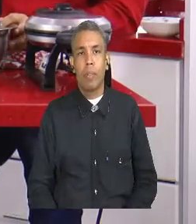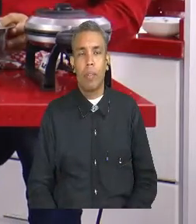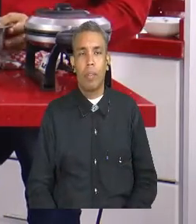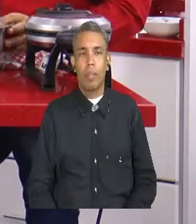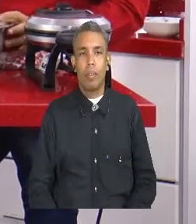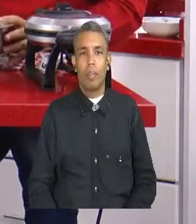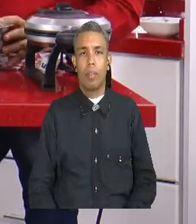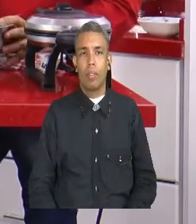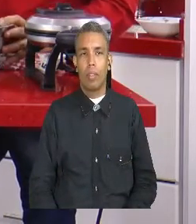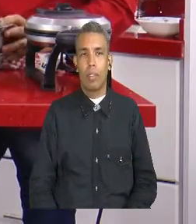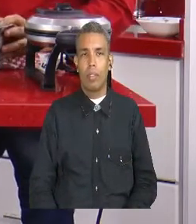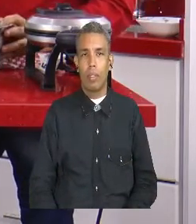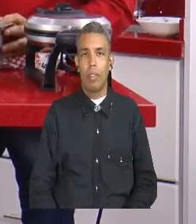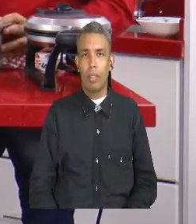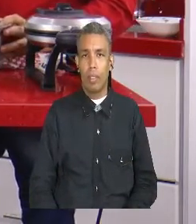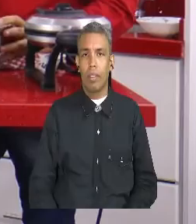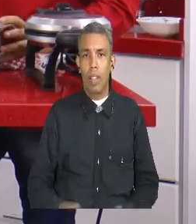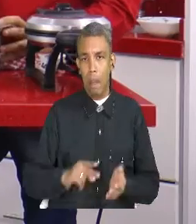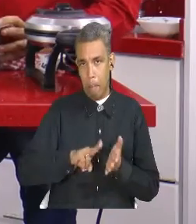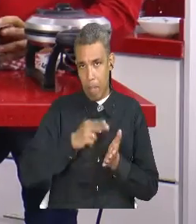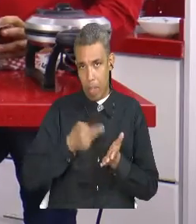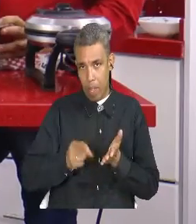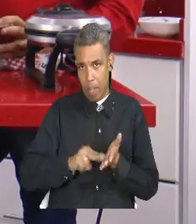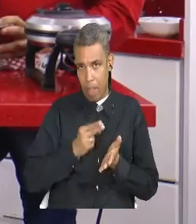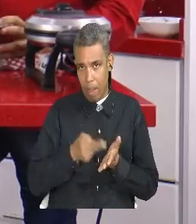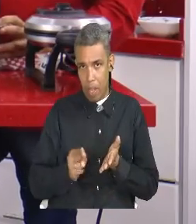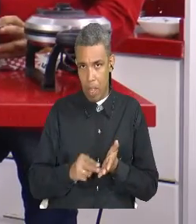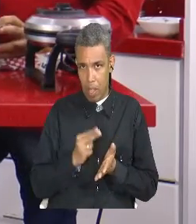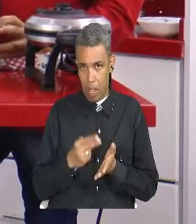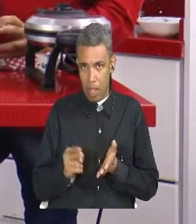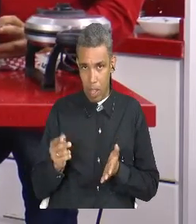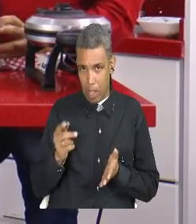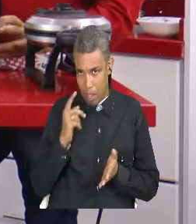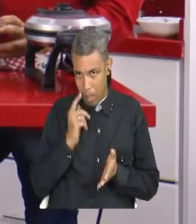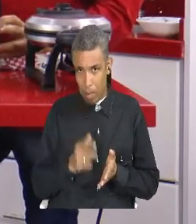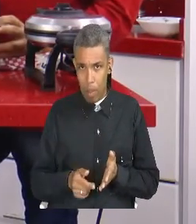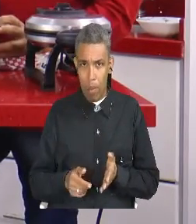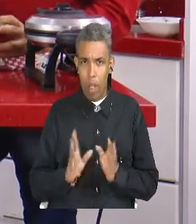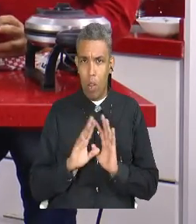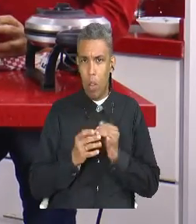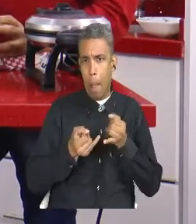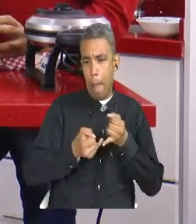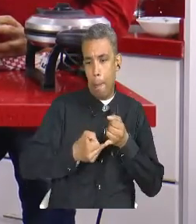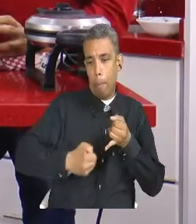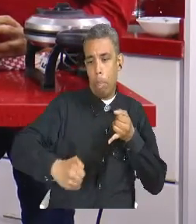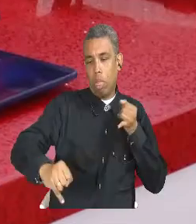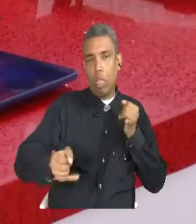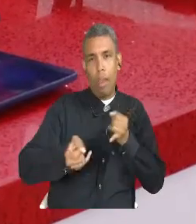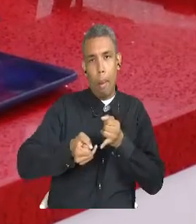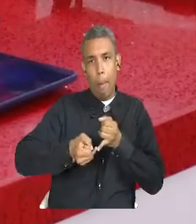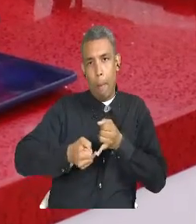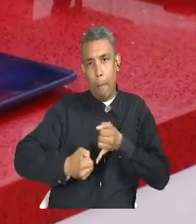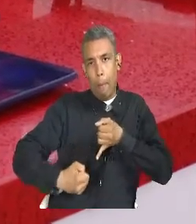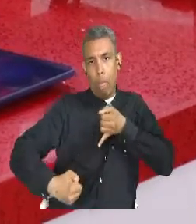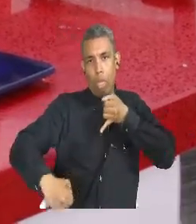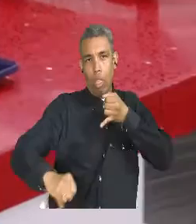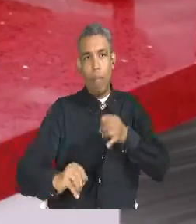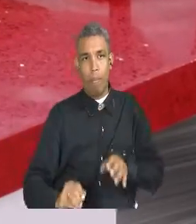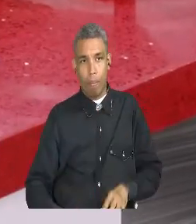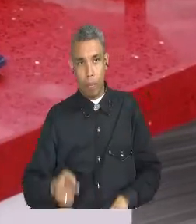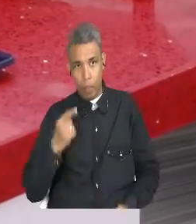aquí la mantequilla, porfa. Okay. En forma de hilo. O sea, delgadita esa. Vamos, lo voy batiendo